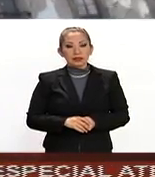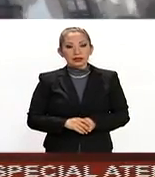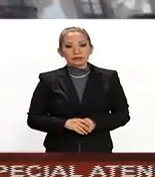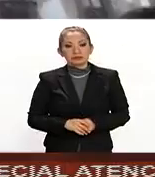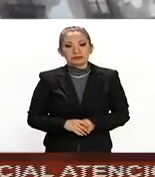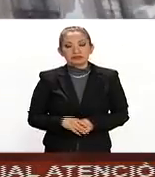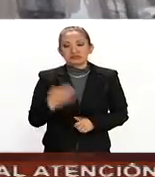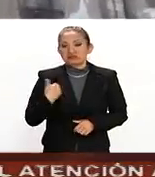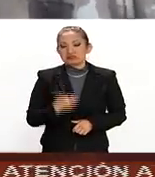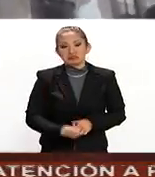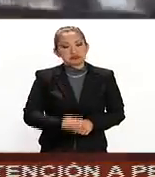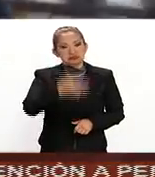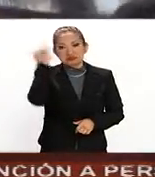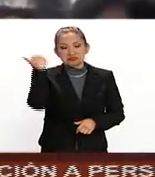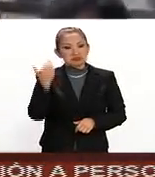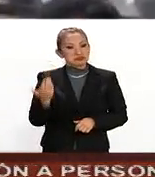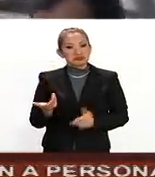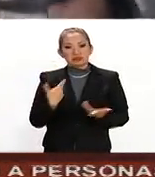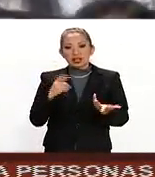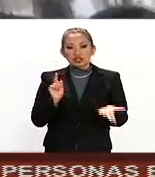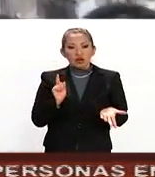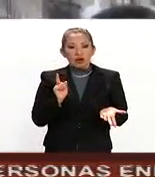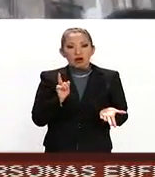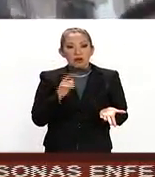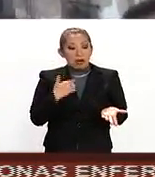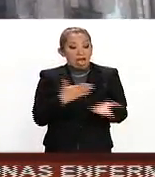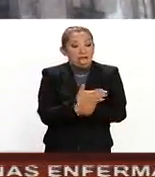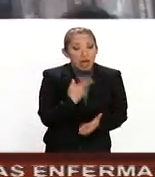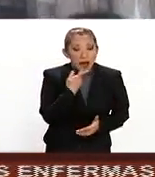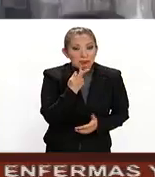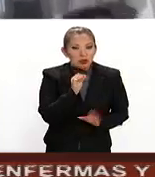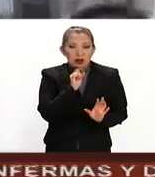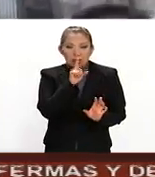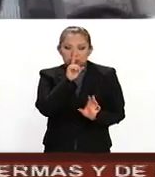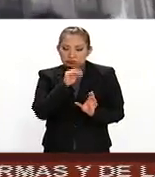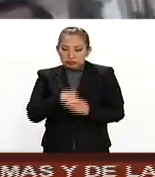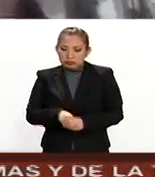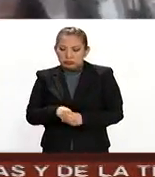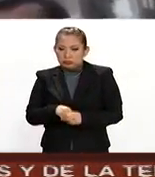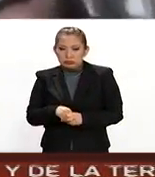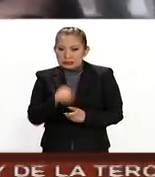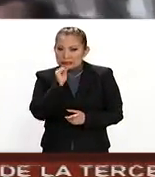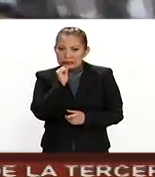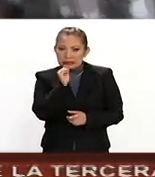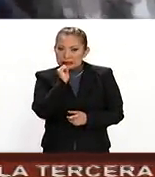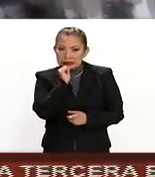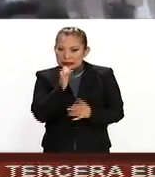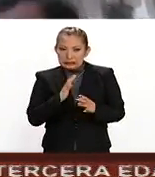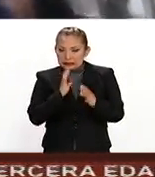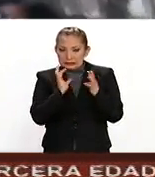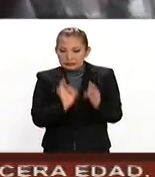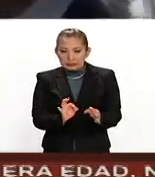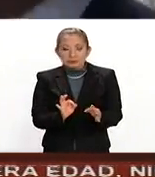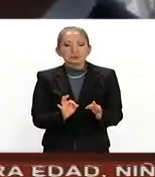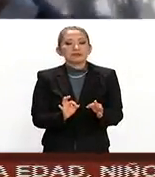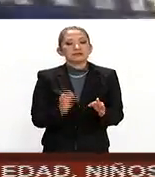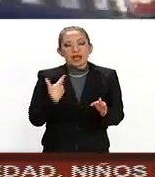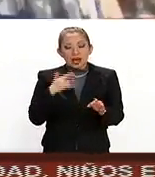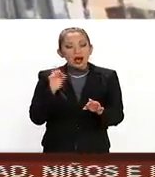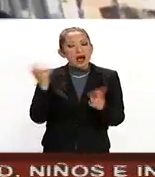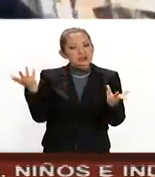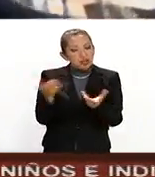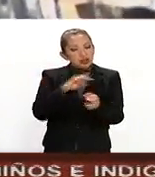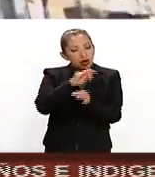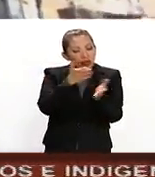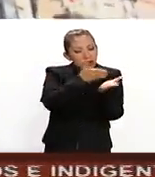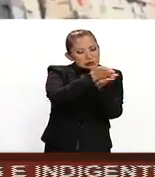No quisiera yo cometer la imprudencia de adelantar algo que no tenemos confirmado. Estamos siguiendo todas